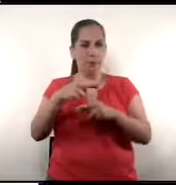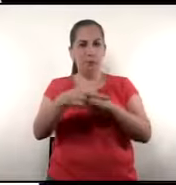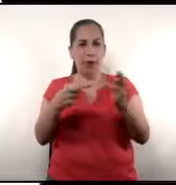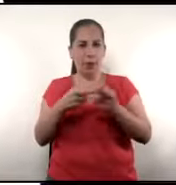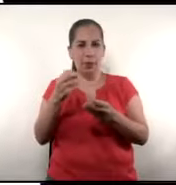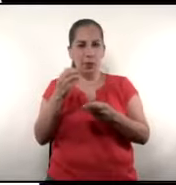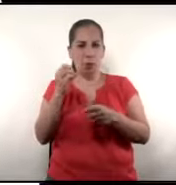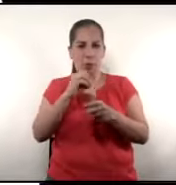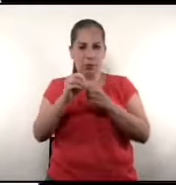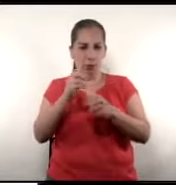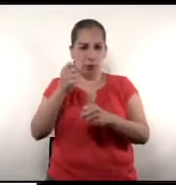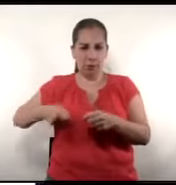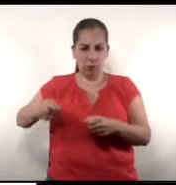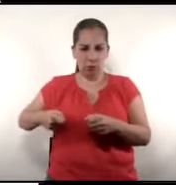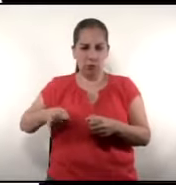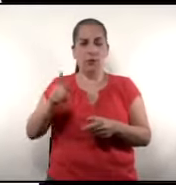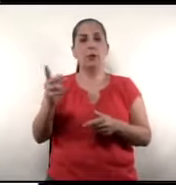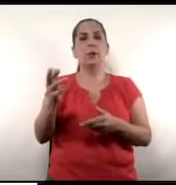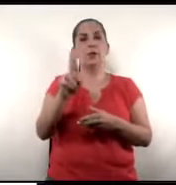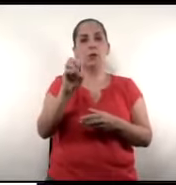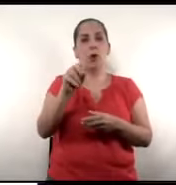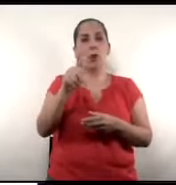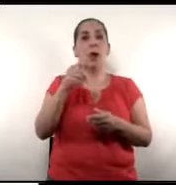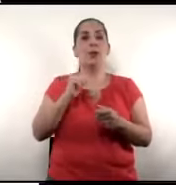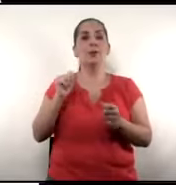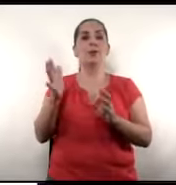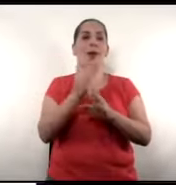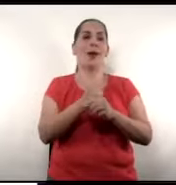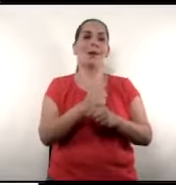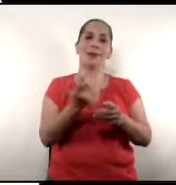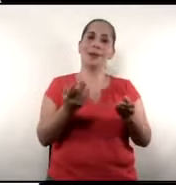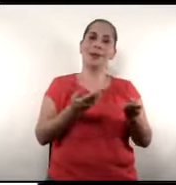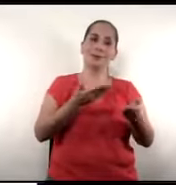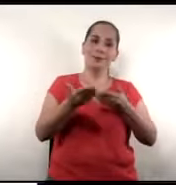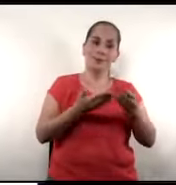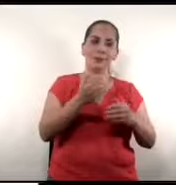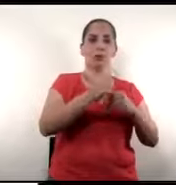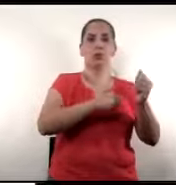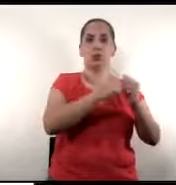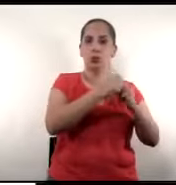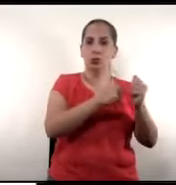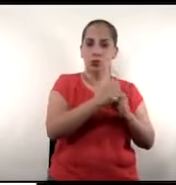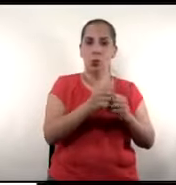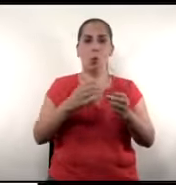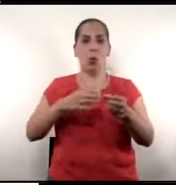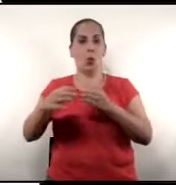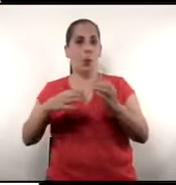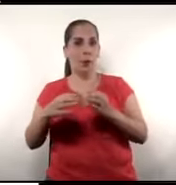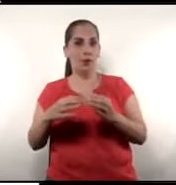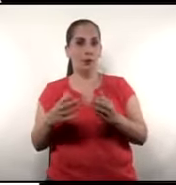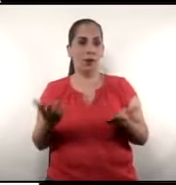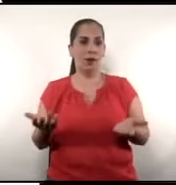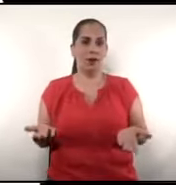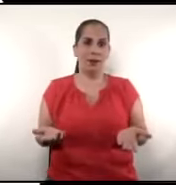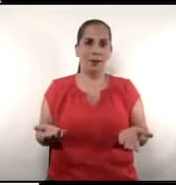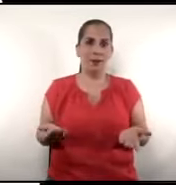se puede lograr este efecto. Se crean empleos en el sector de la construcción, se crean empleos en el sector del comercio, se